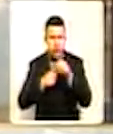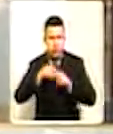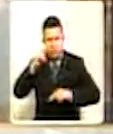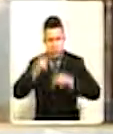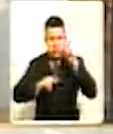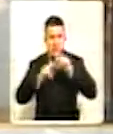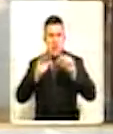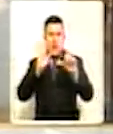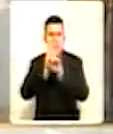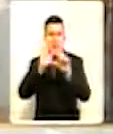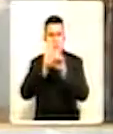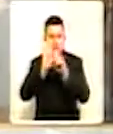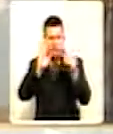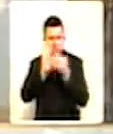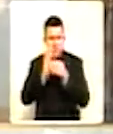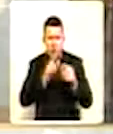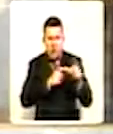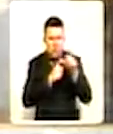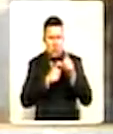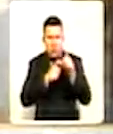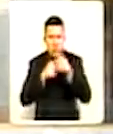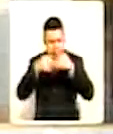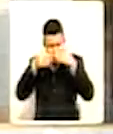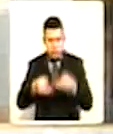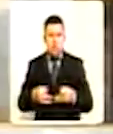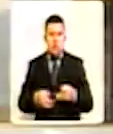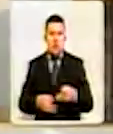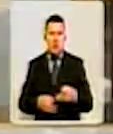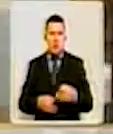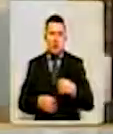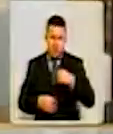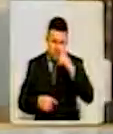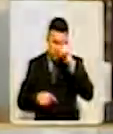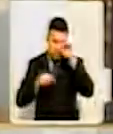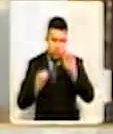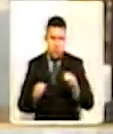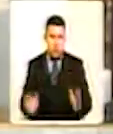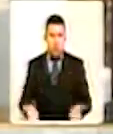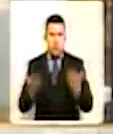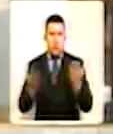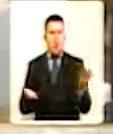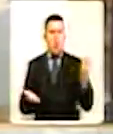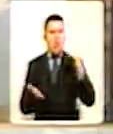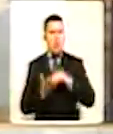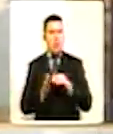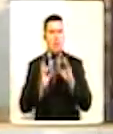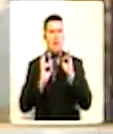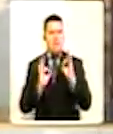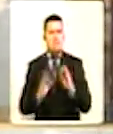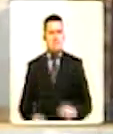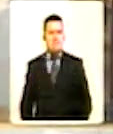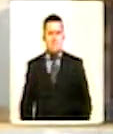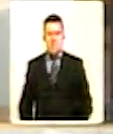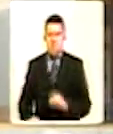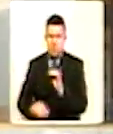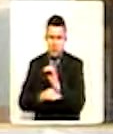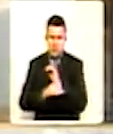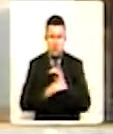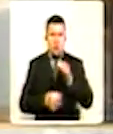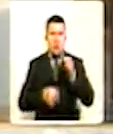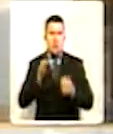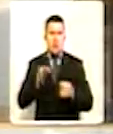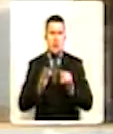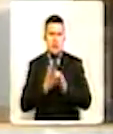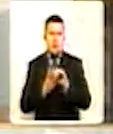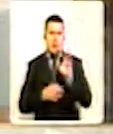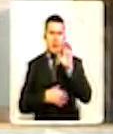que construya legitimidad, una procuraduría que tenga la capacidad de levantar de nuevo la dignidad de las instituciones